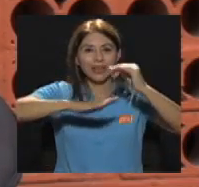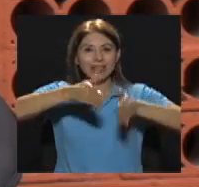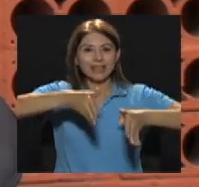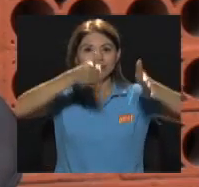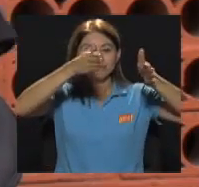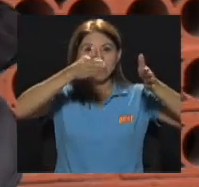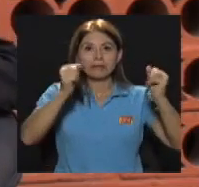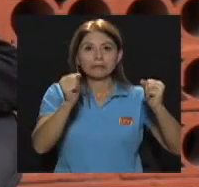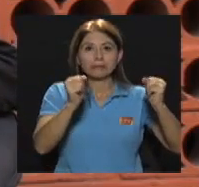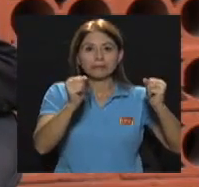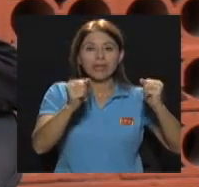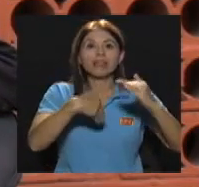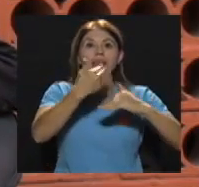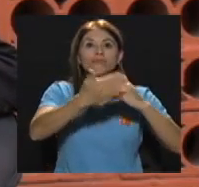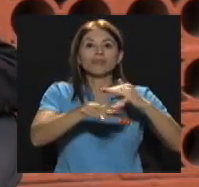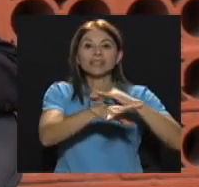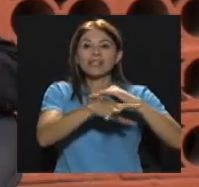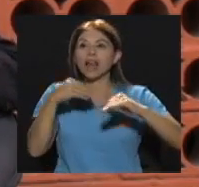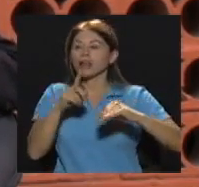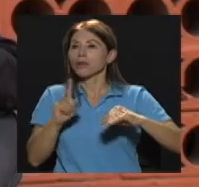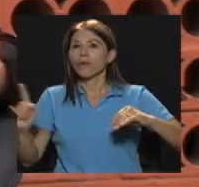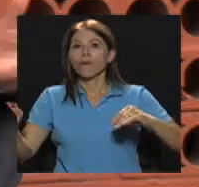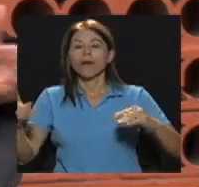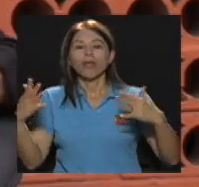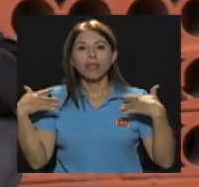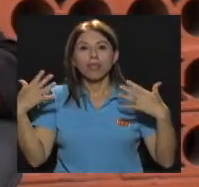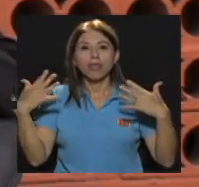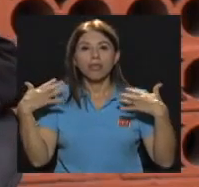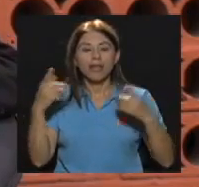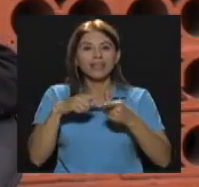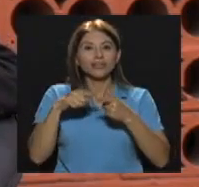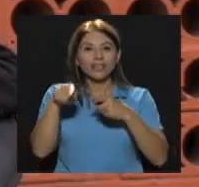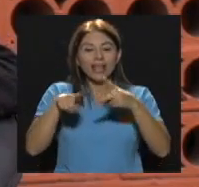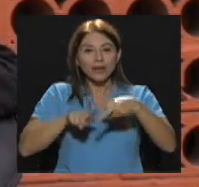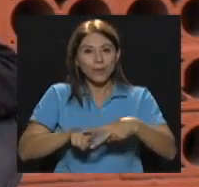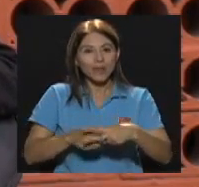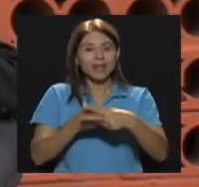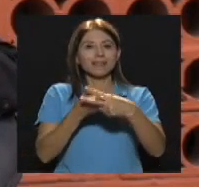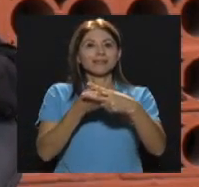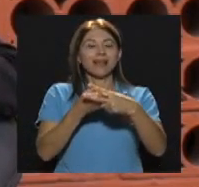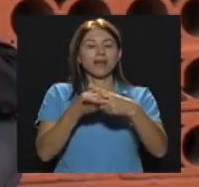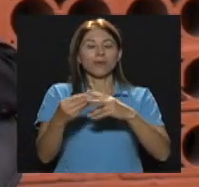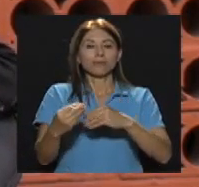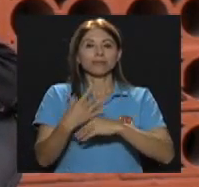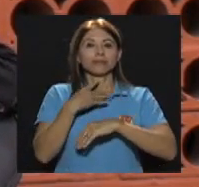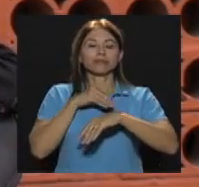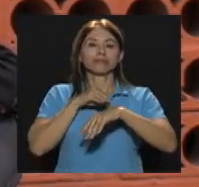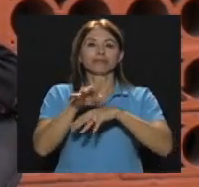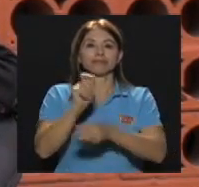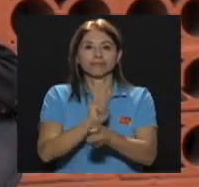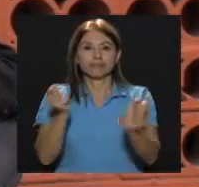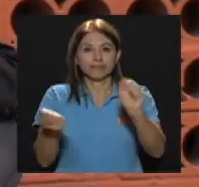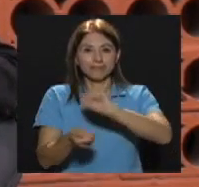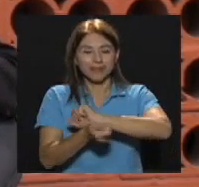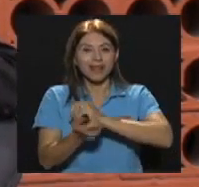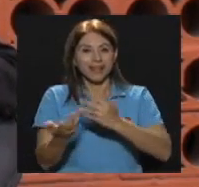exterior y son temperaturas altas, ¿verdad? Y entonces ahí es donde comienza lo que usted está diciendo, ¿verdad? Que provoca